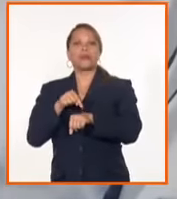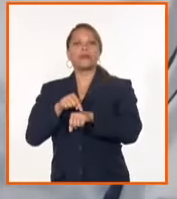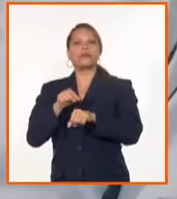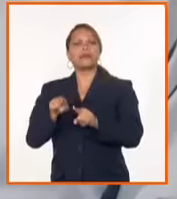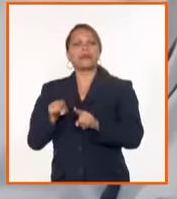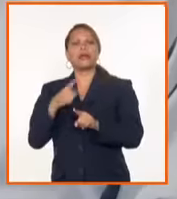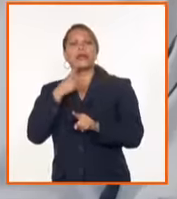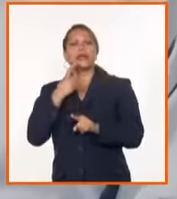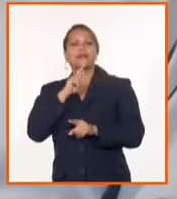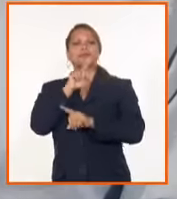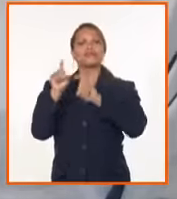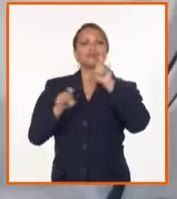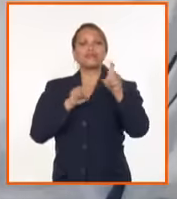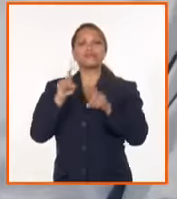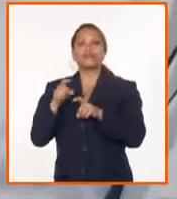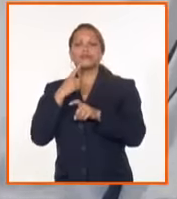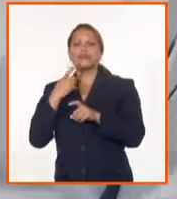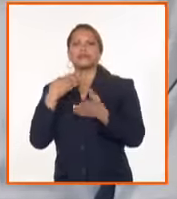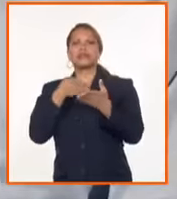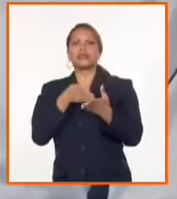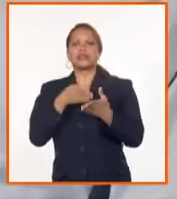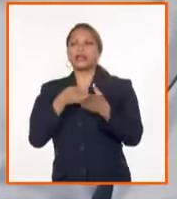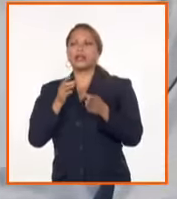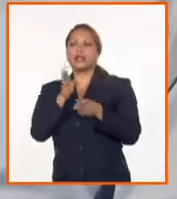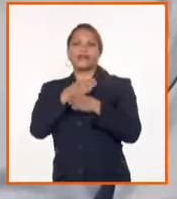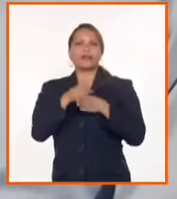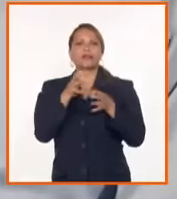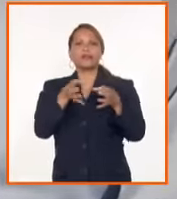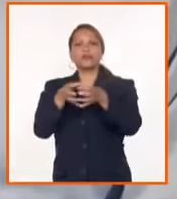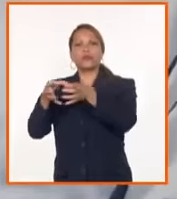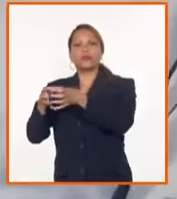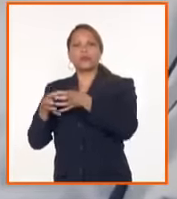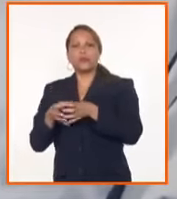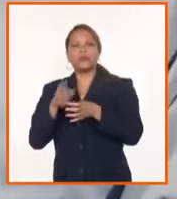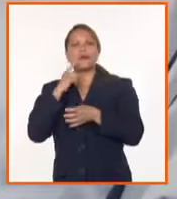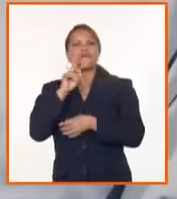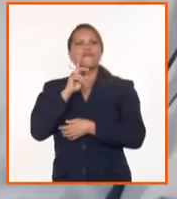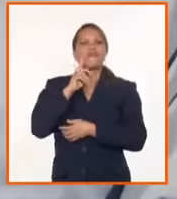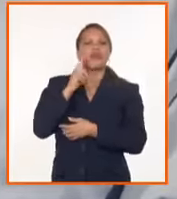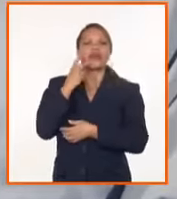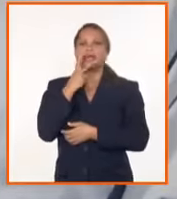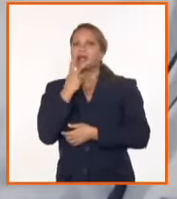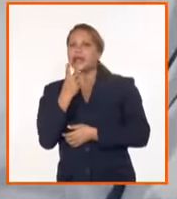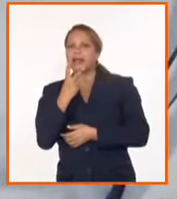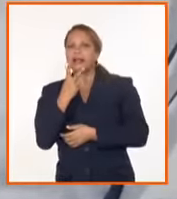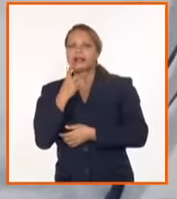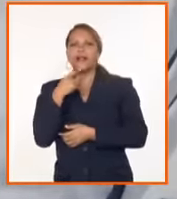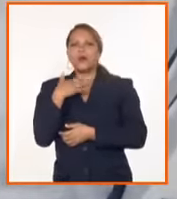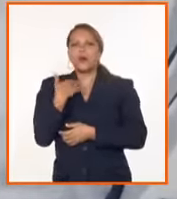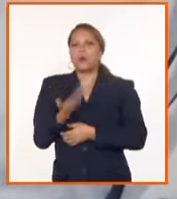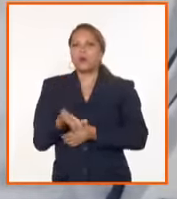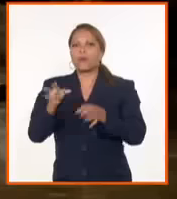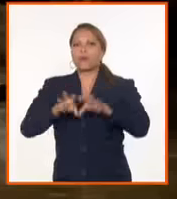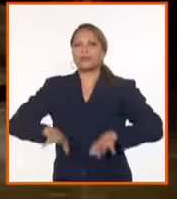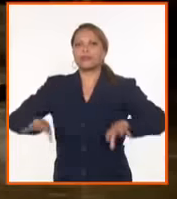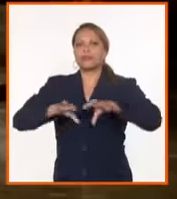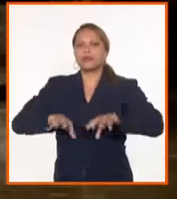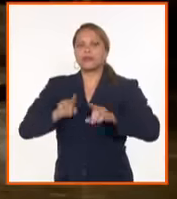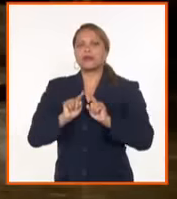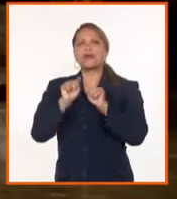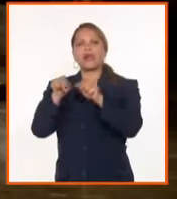uno se interesa por llegar a determinado colectivo, a determinado lugar para ver las cosas en los escenarios donde se